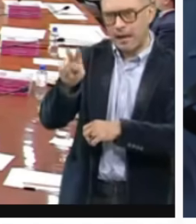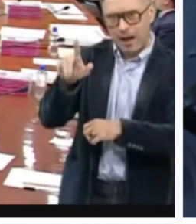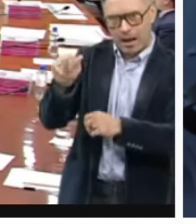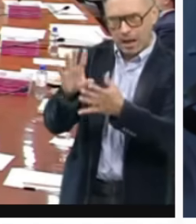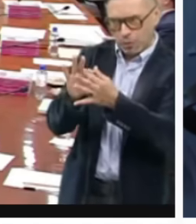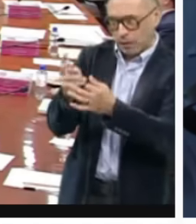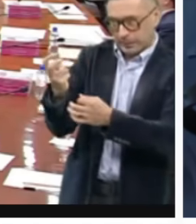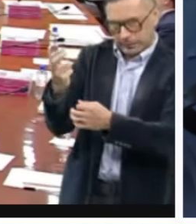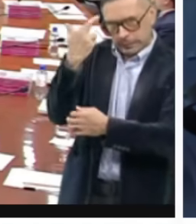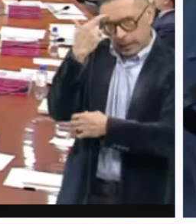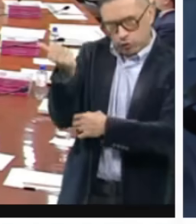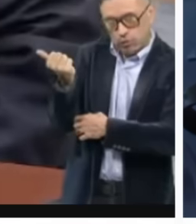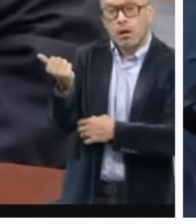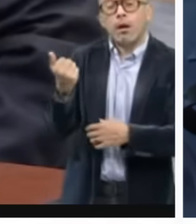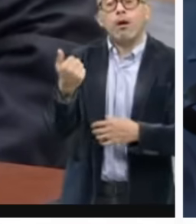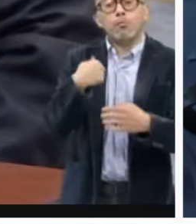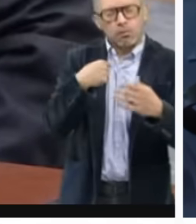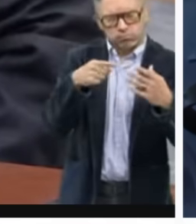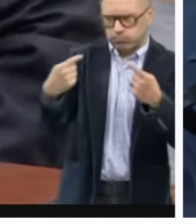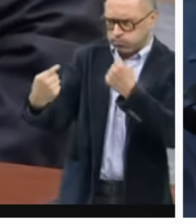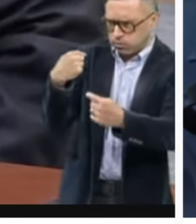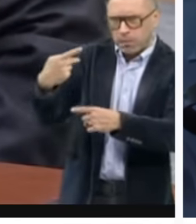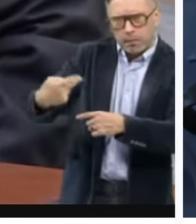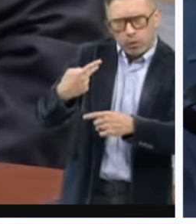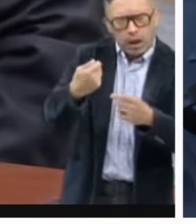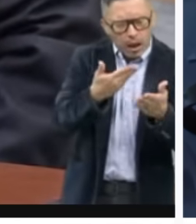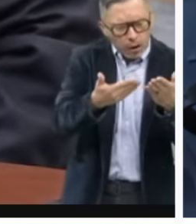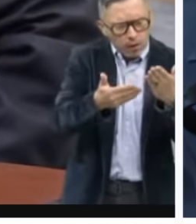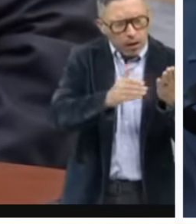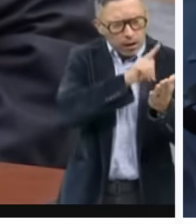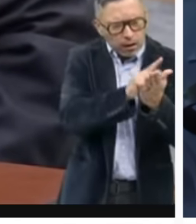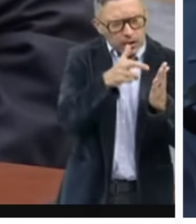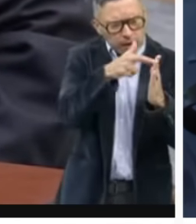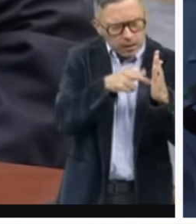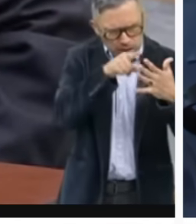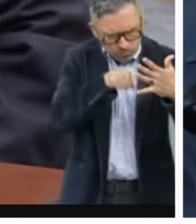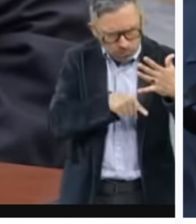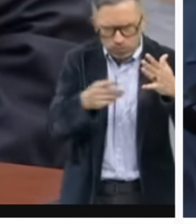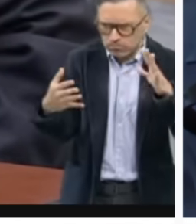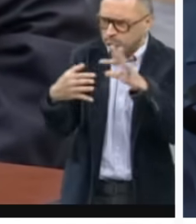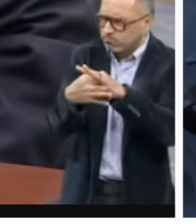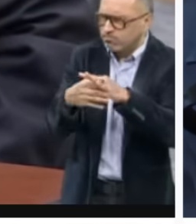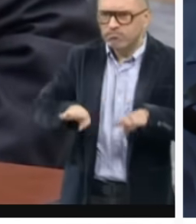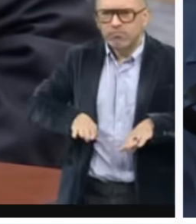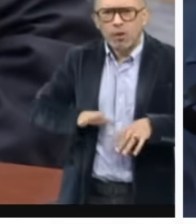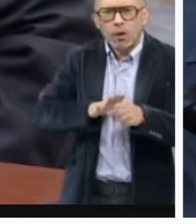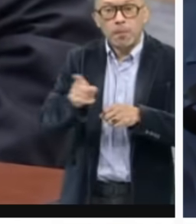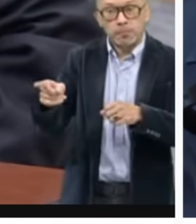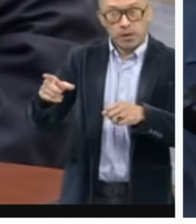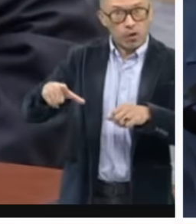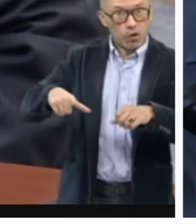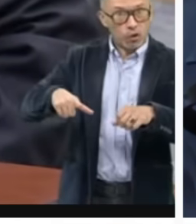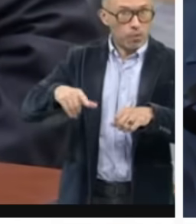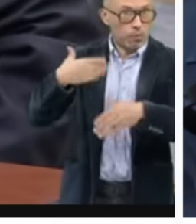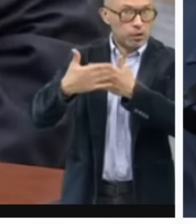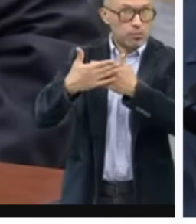estamos respondiendo cuáles son los criterios y los parámetros legales vigentes para considerar cuando un aspirante a una candidatura cumple con el